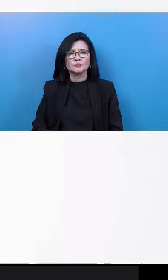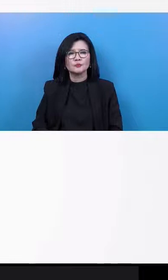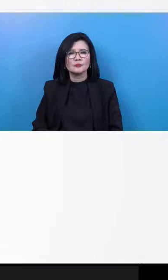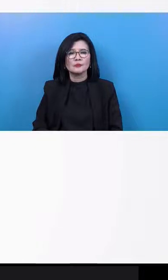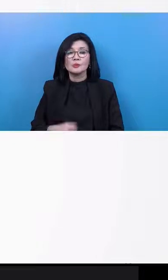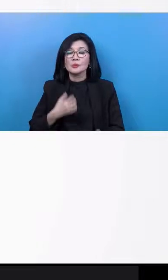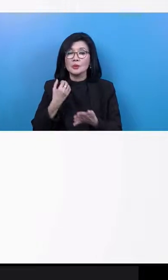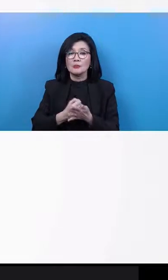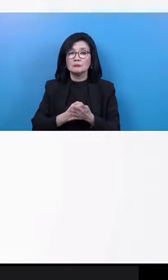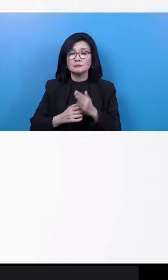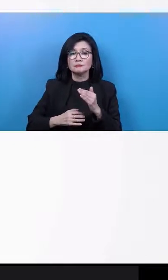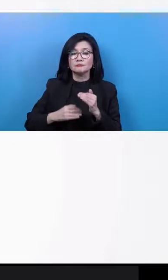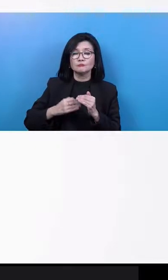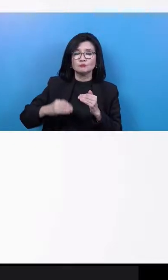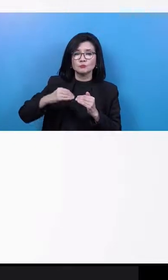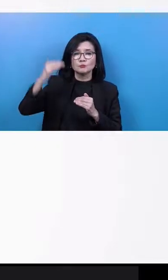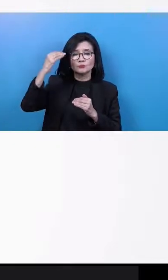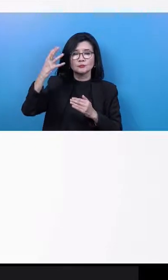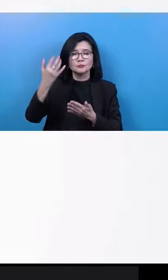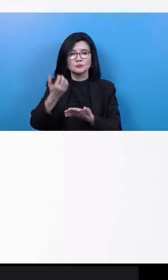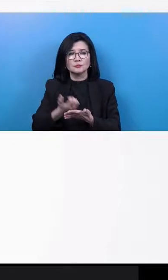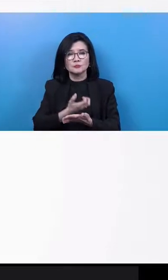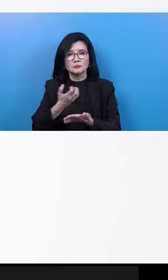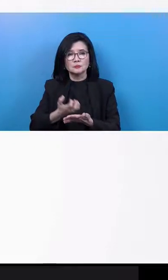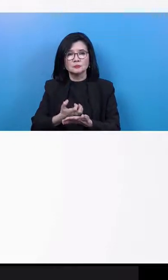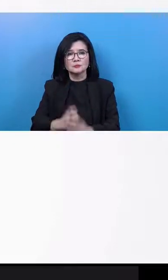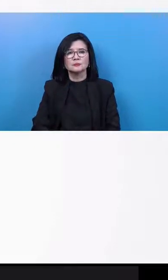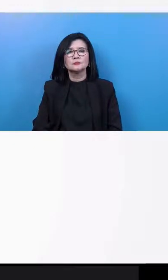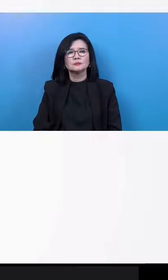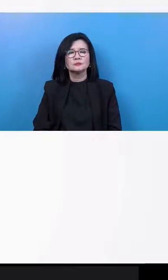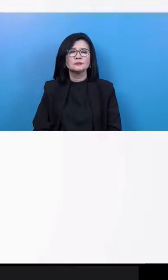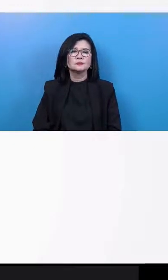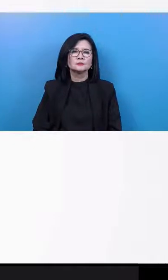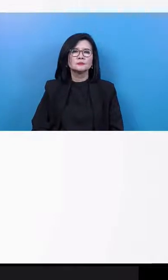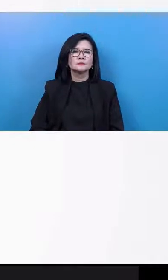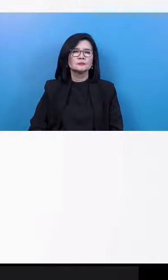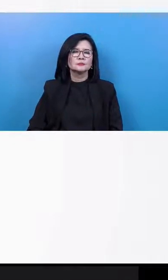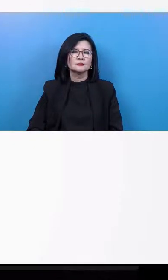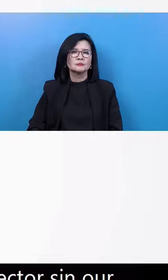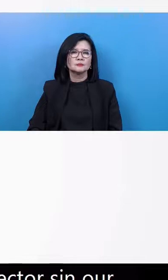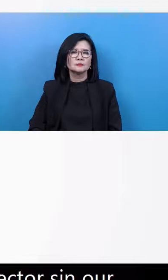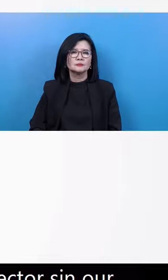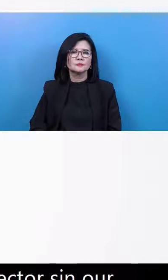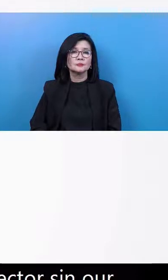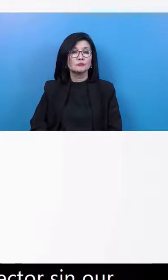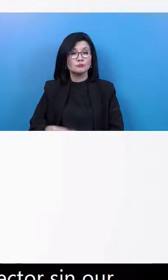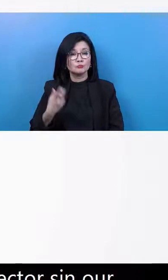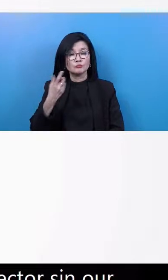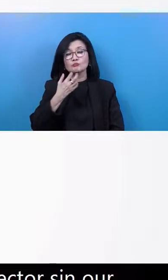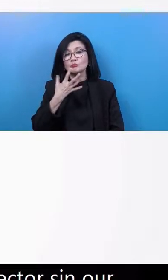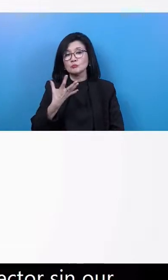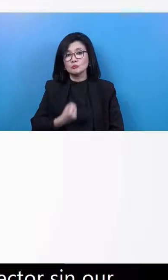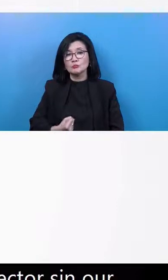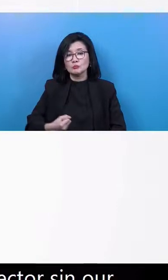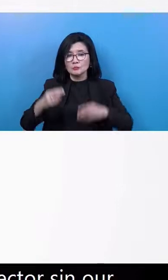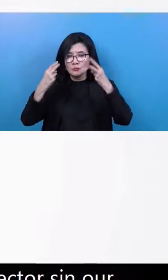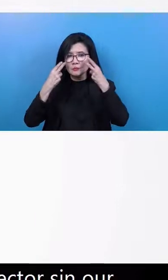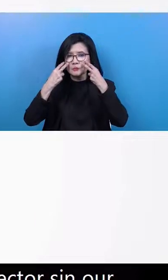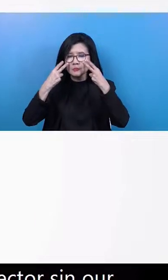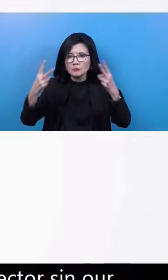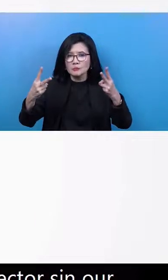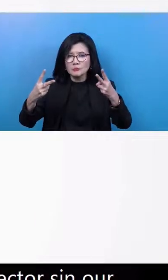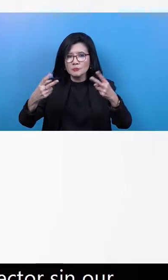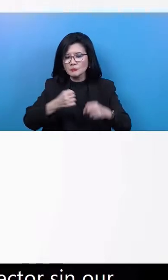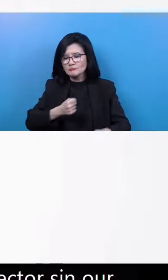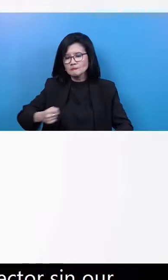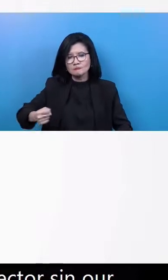visión estratégica importante que nos ha permitido recuperar la economía. Y esta visión estratégica